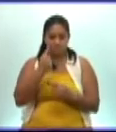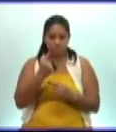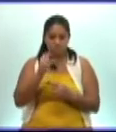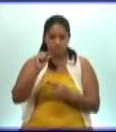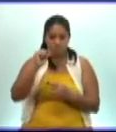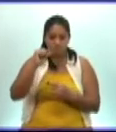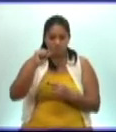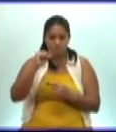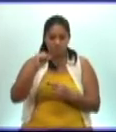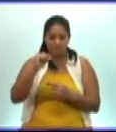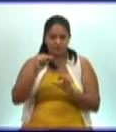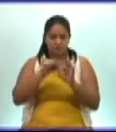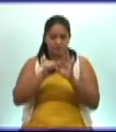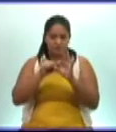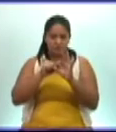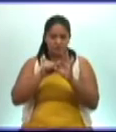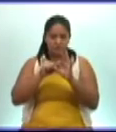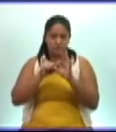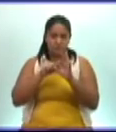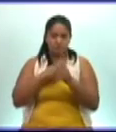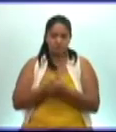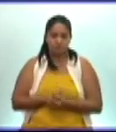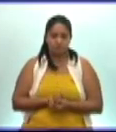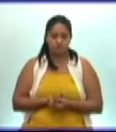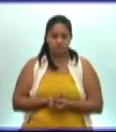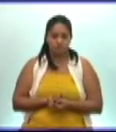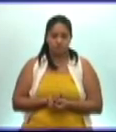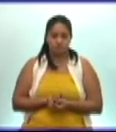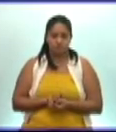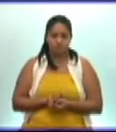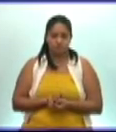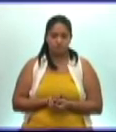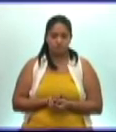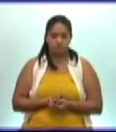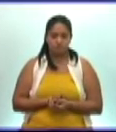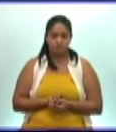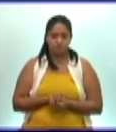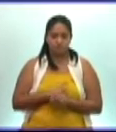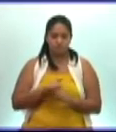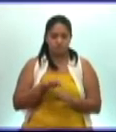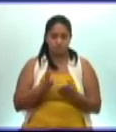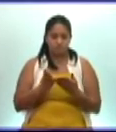pequeño orificio da lugar a ese fenómeno que ya ustedes estudiaron,